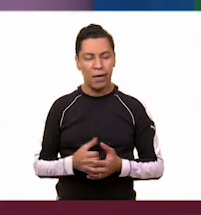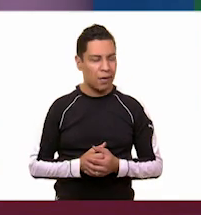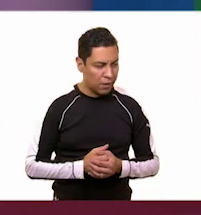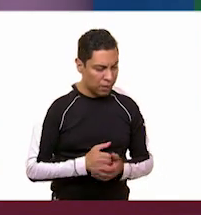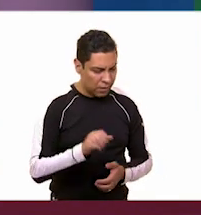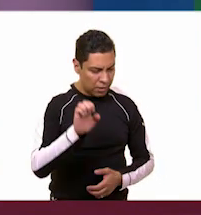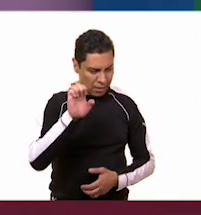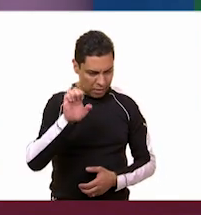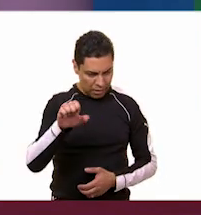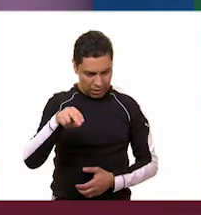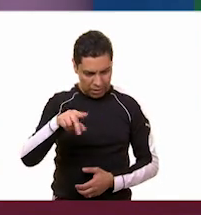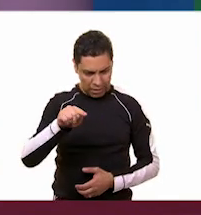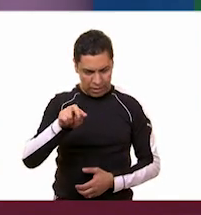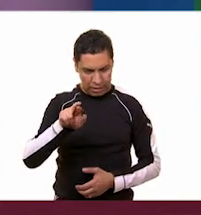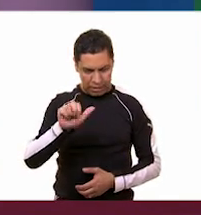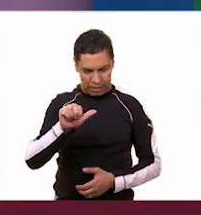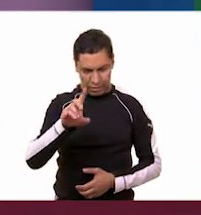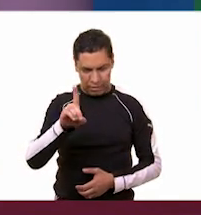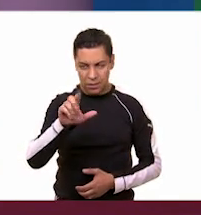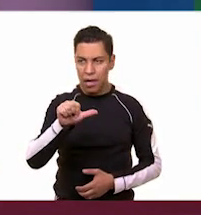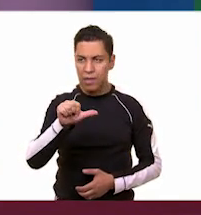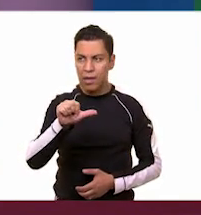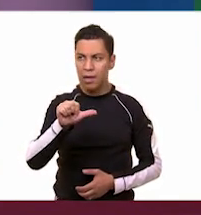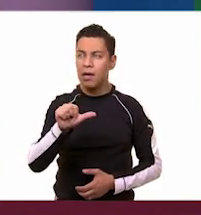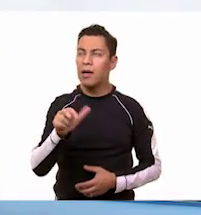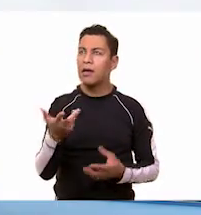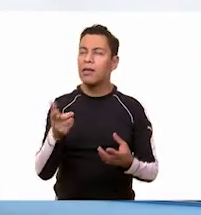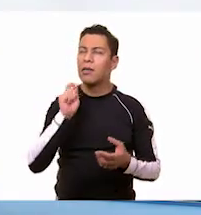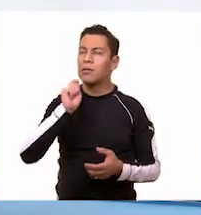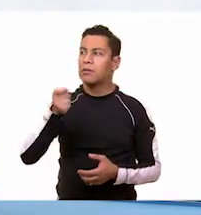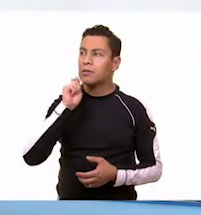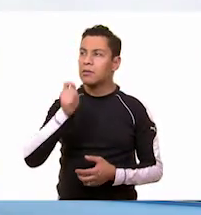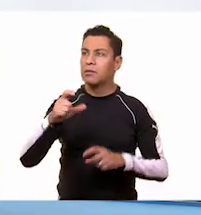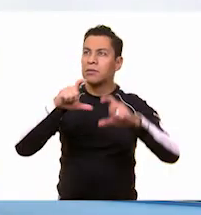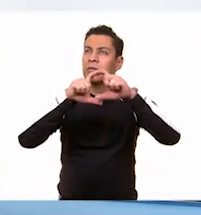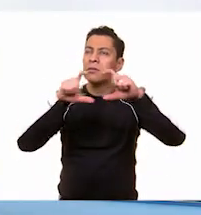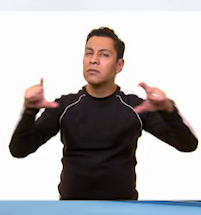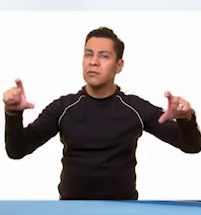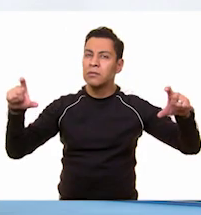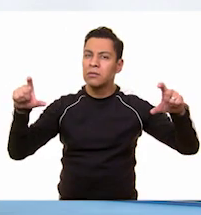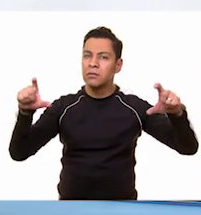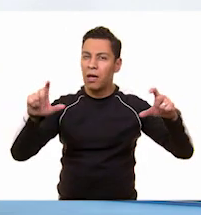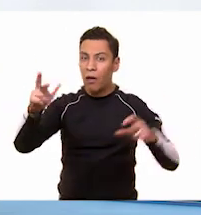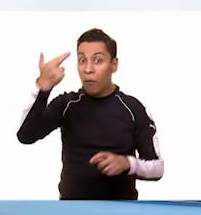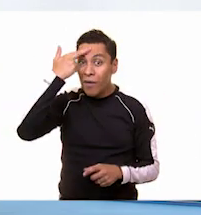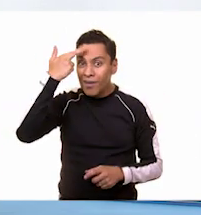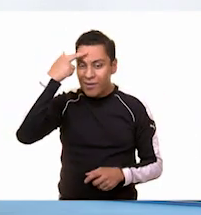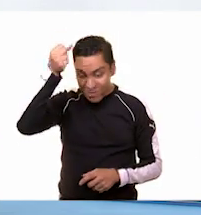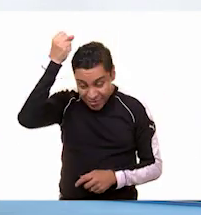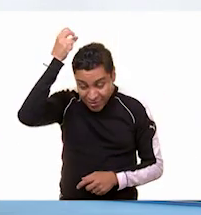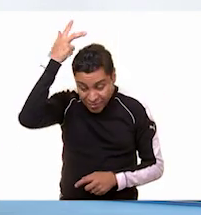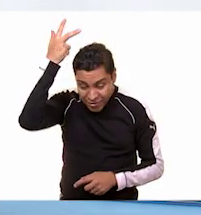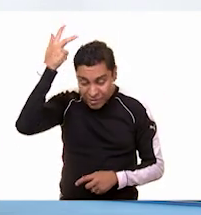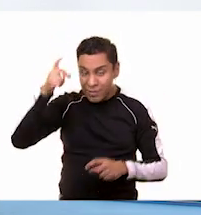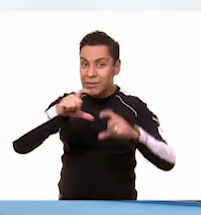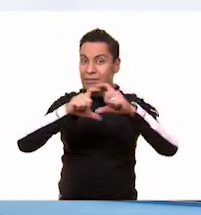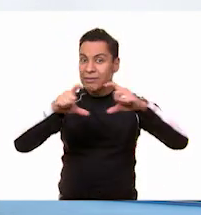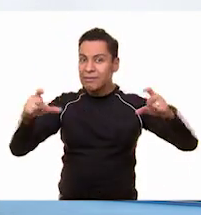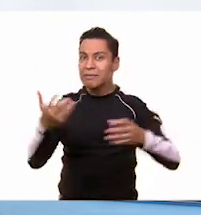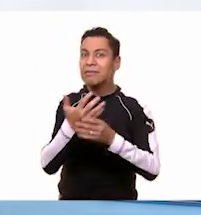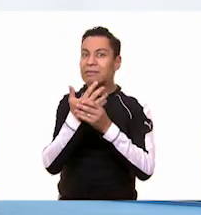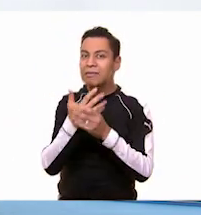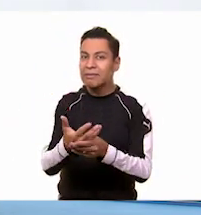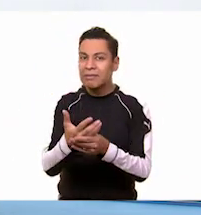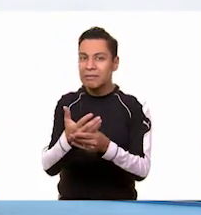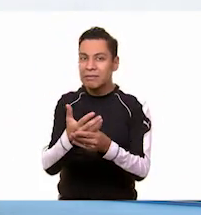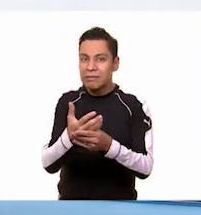sí. ¡Ay, la entrada! Acuérdate que la entrada, Raulito, como dice el libro de texto, es donde se presentan